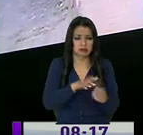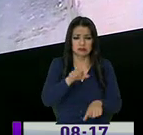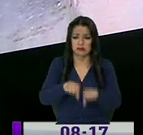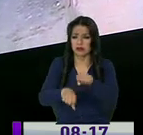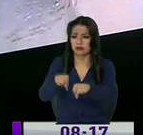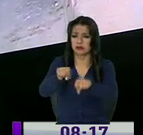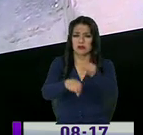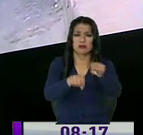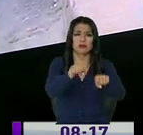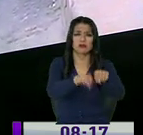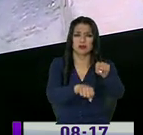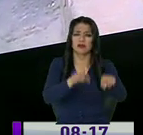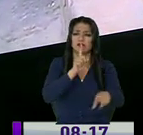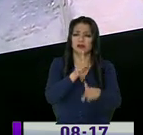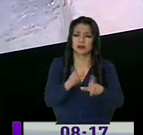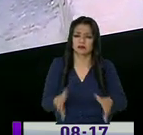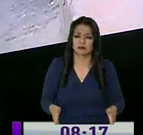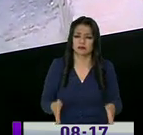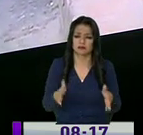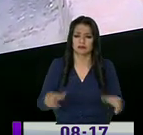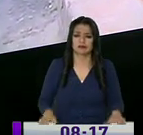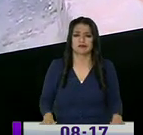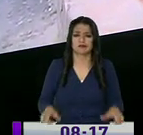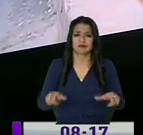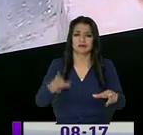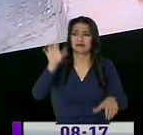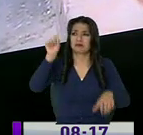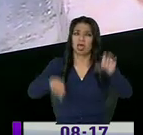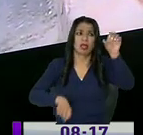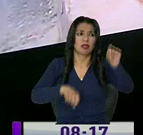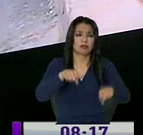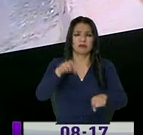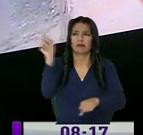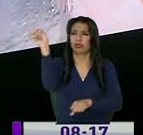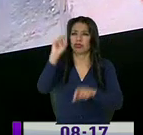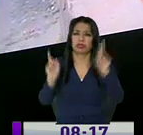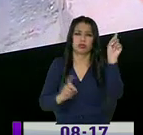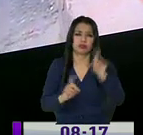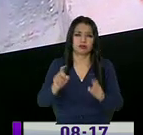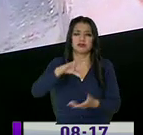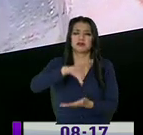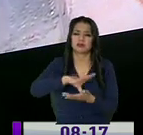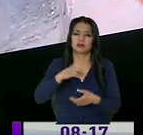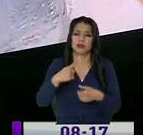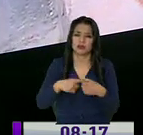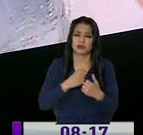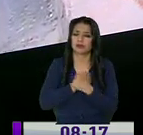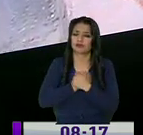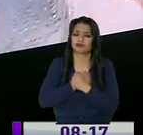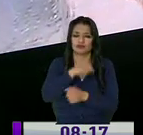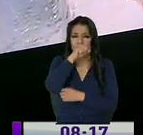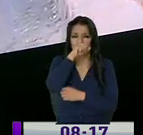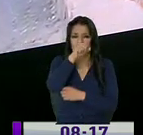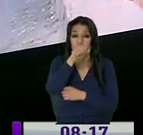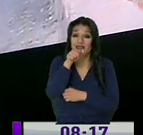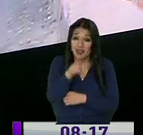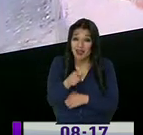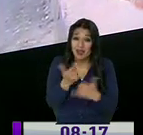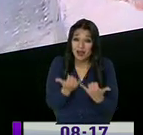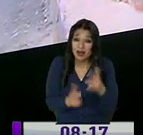se ha dado en este querido centro histórico que tantas veces hemos recorrido y que tanto lo hemos amado y que ha sido presa de